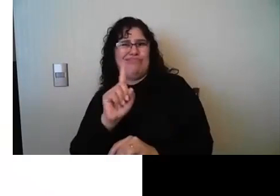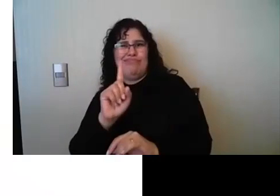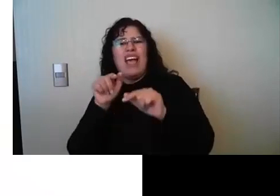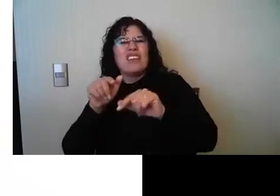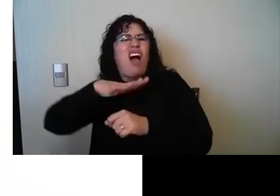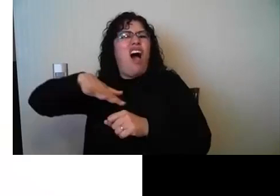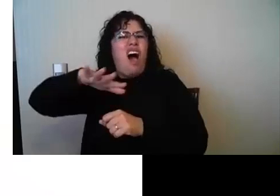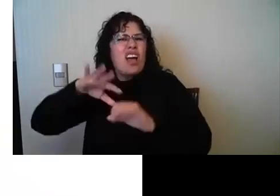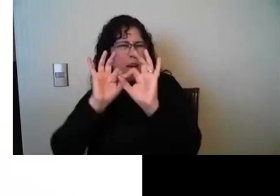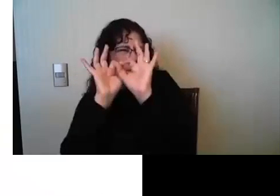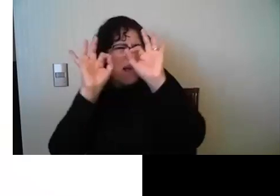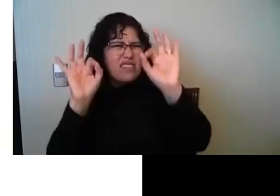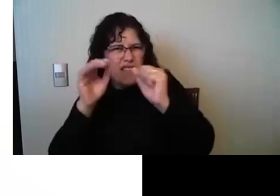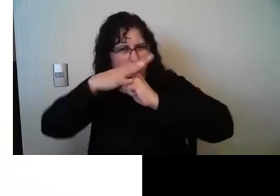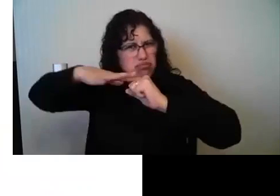la corteza cerebral.